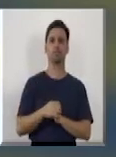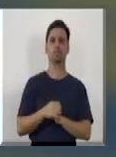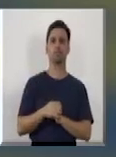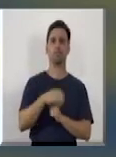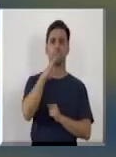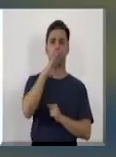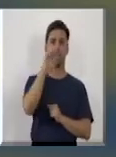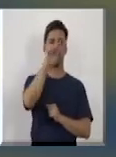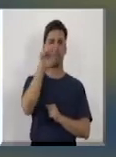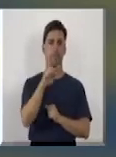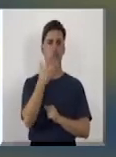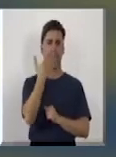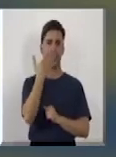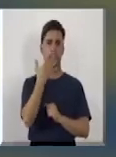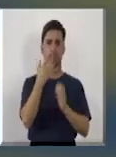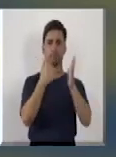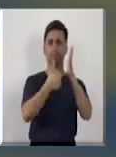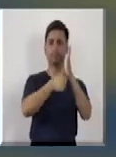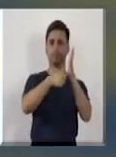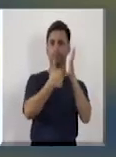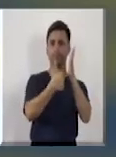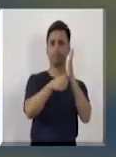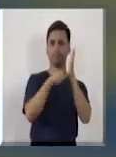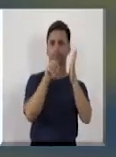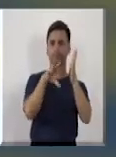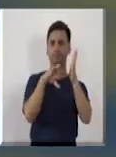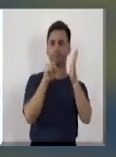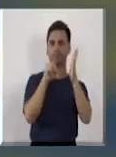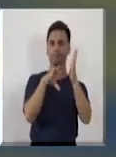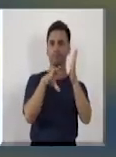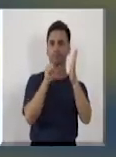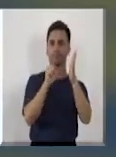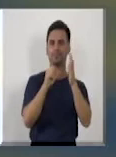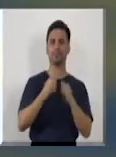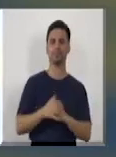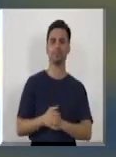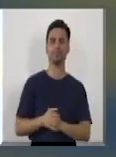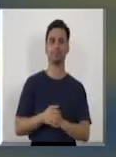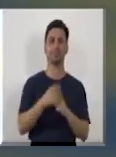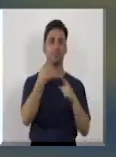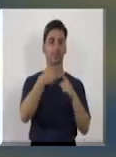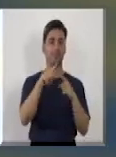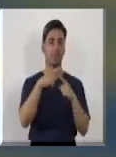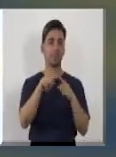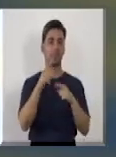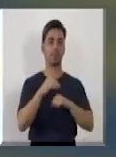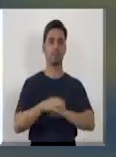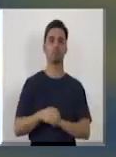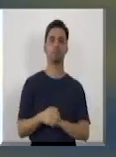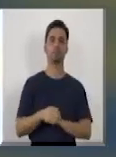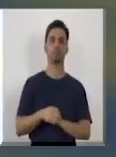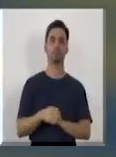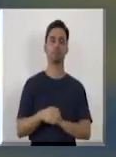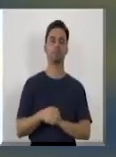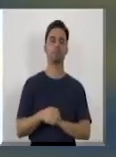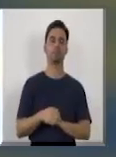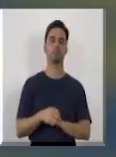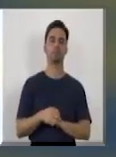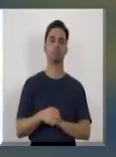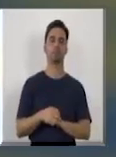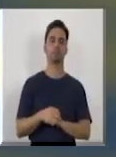Los receptores. Y el D, ¿quién va a ser? El conductor que va a enlazar ese circuito, esos componentes, ¿no verdad? Por lo